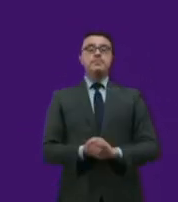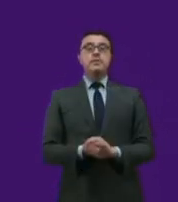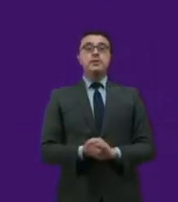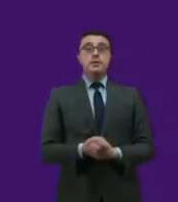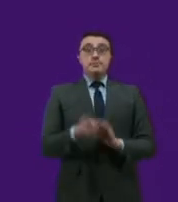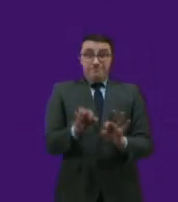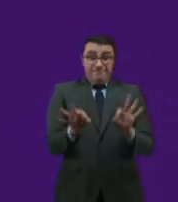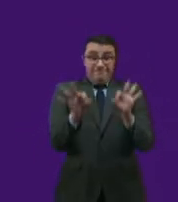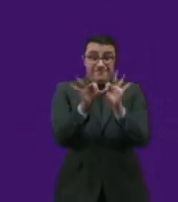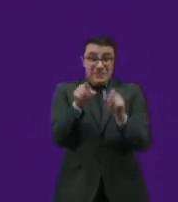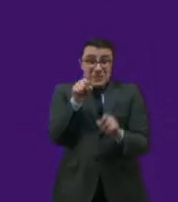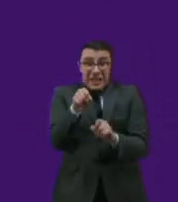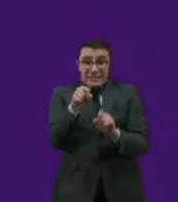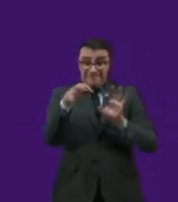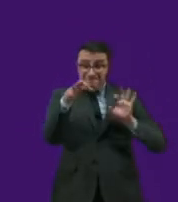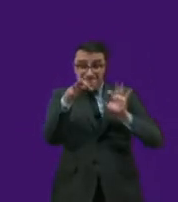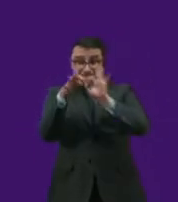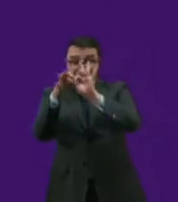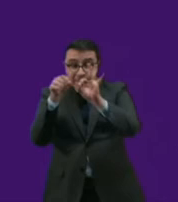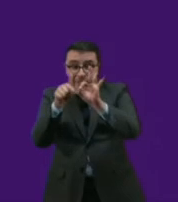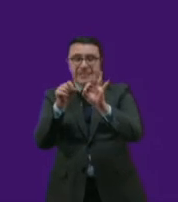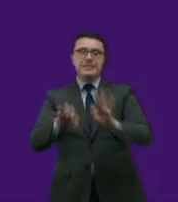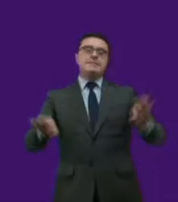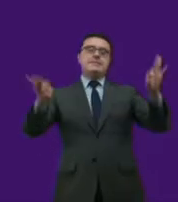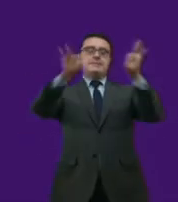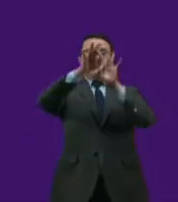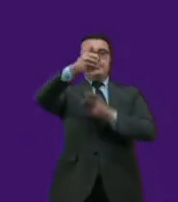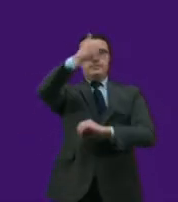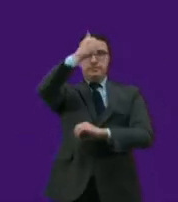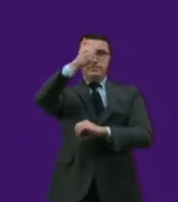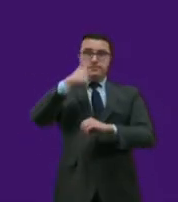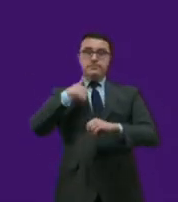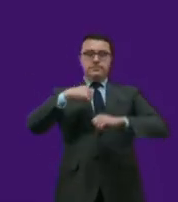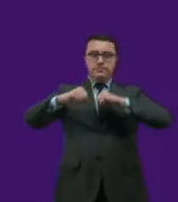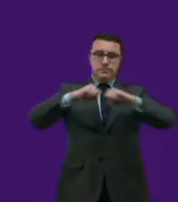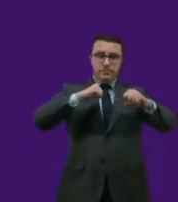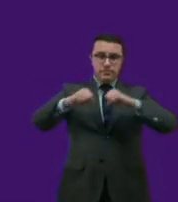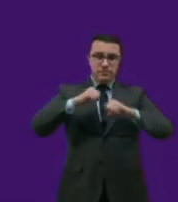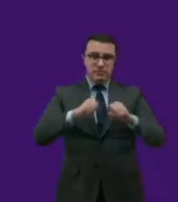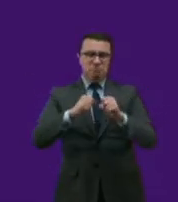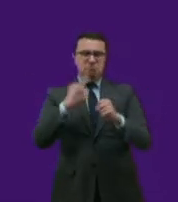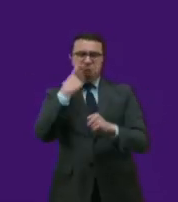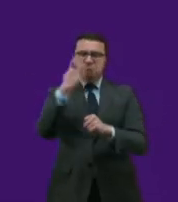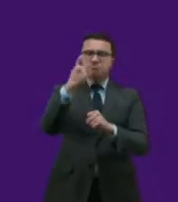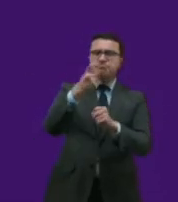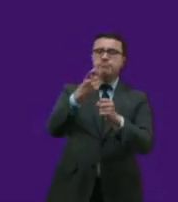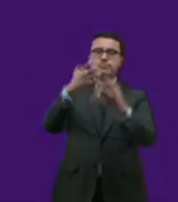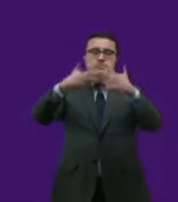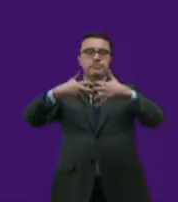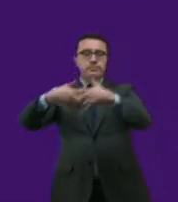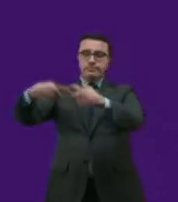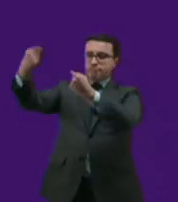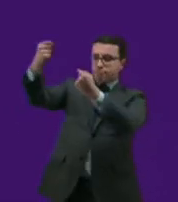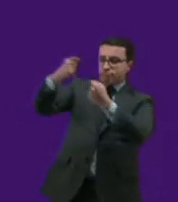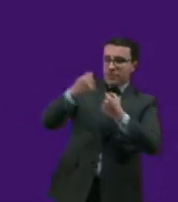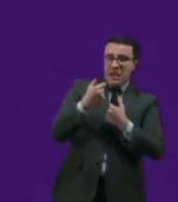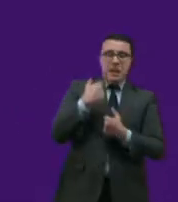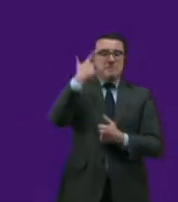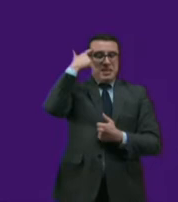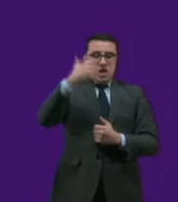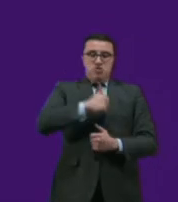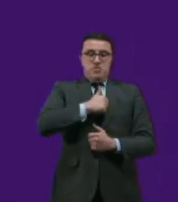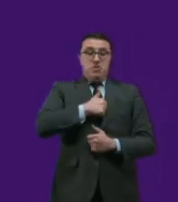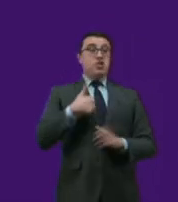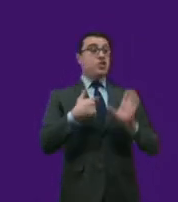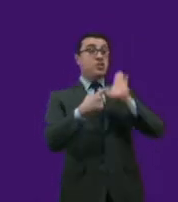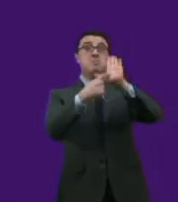clave. Y en ese camino, esa tarea de buscar a esos inversionistas te va a dejar ser auténtico, te va a dejar no tener que tratar de impresionar a